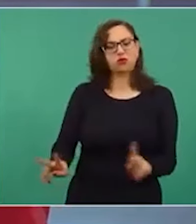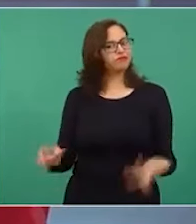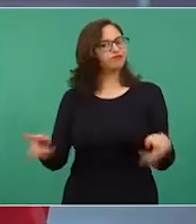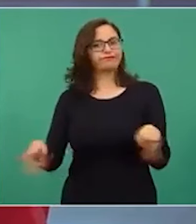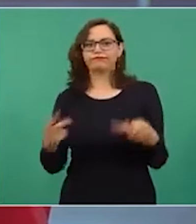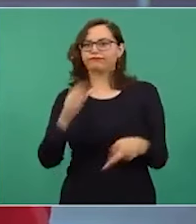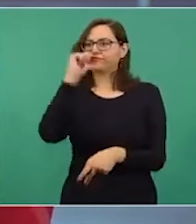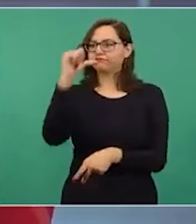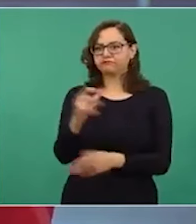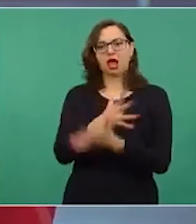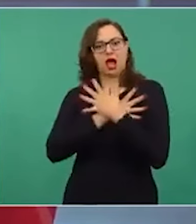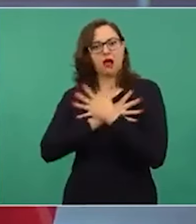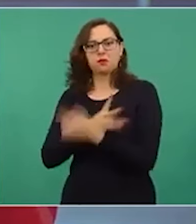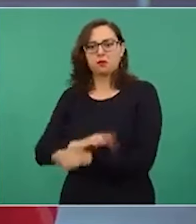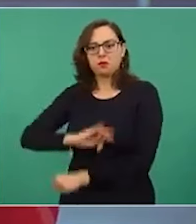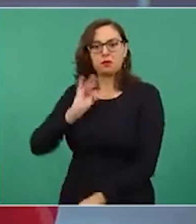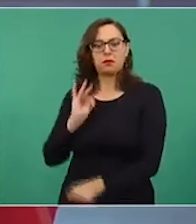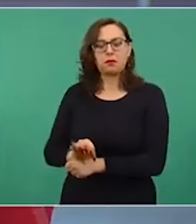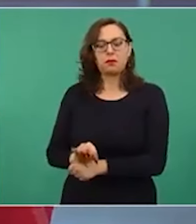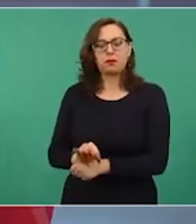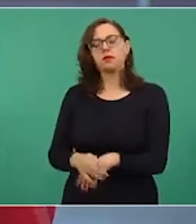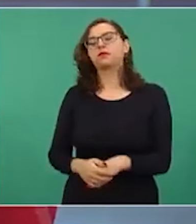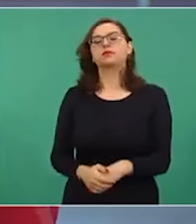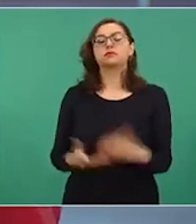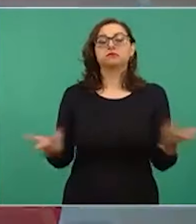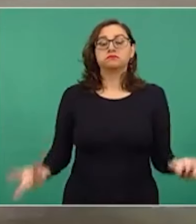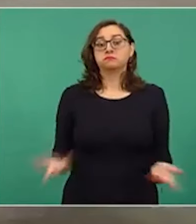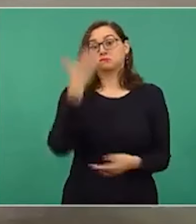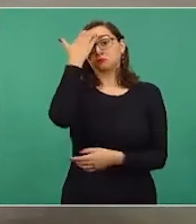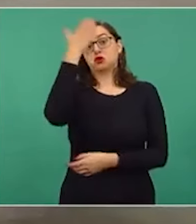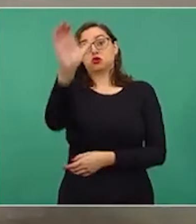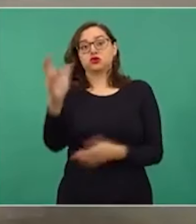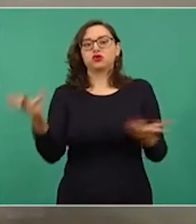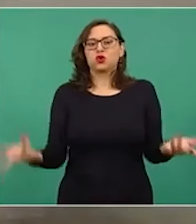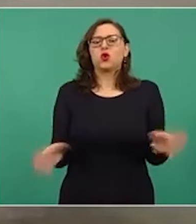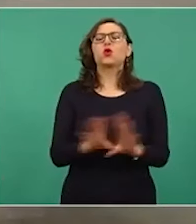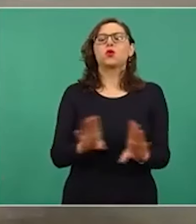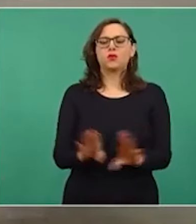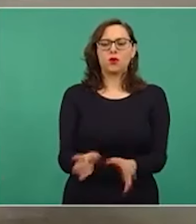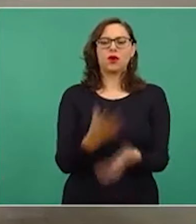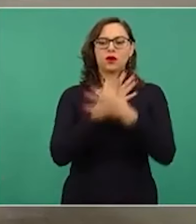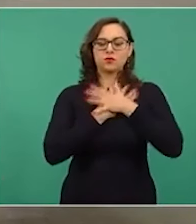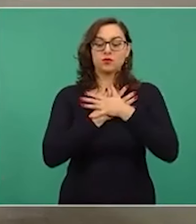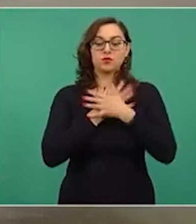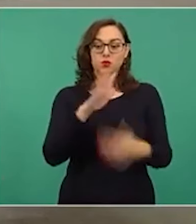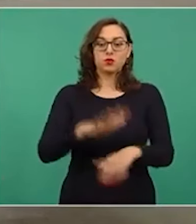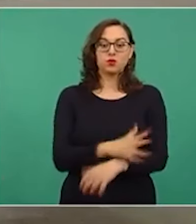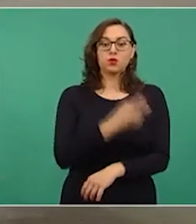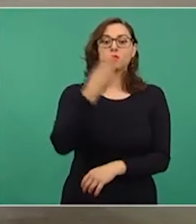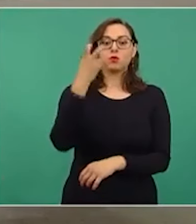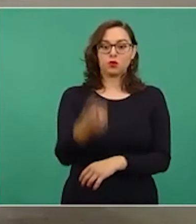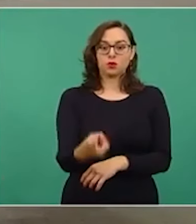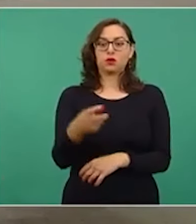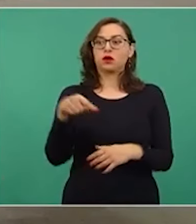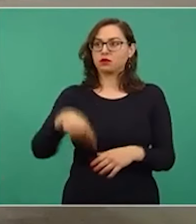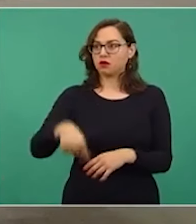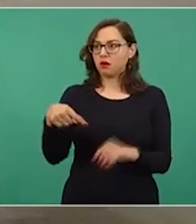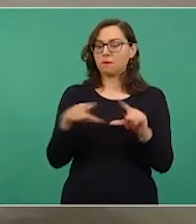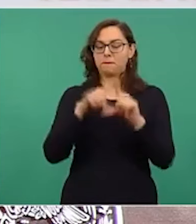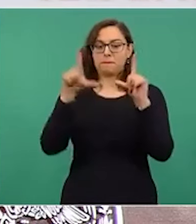se defiende. No se puede amar lo que no se conoce. Con ese espíritu se construyó la grandeza de